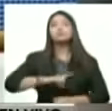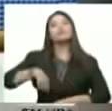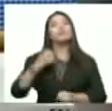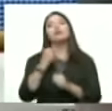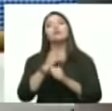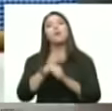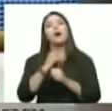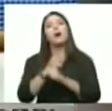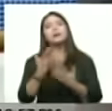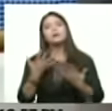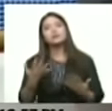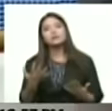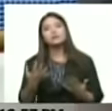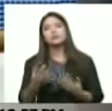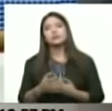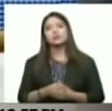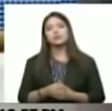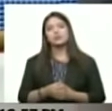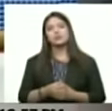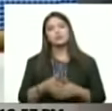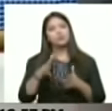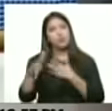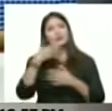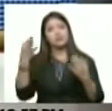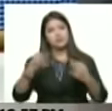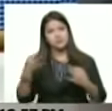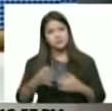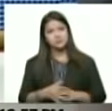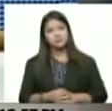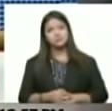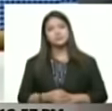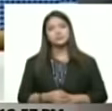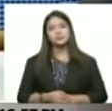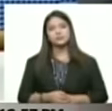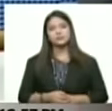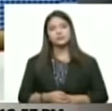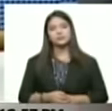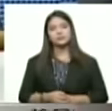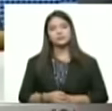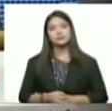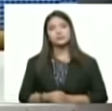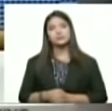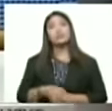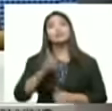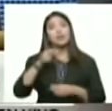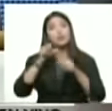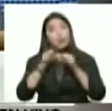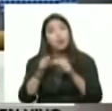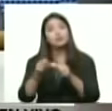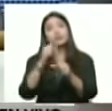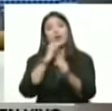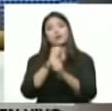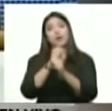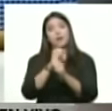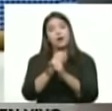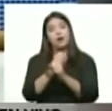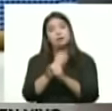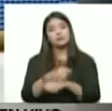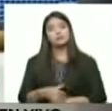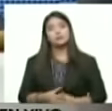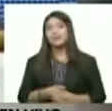sobre bases ciertas. Bases ciertas. Y debemos continuar trabajando. Nada debe